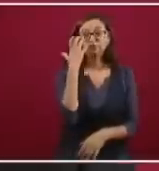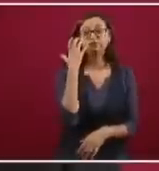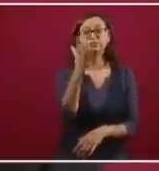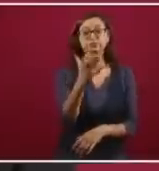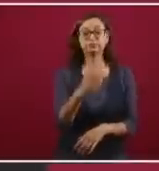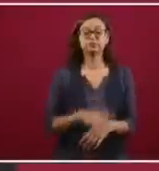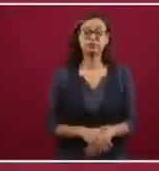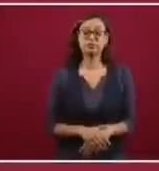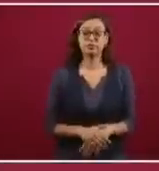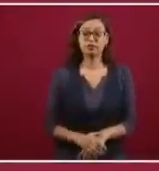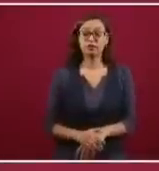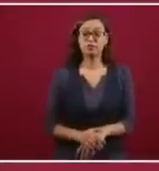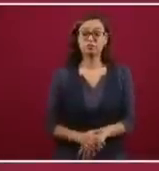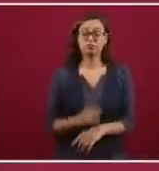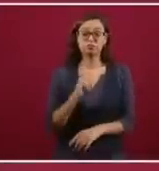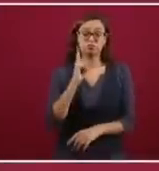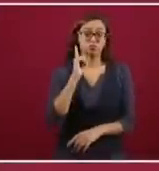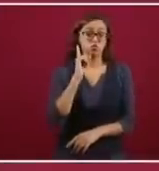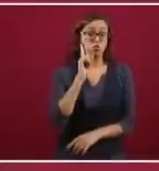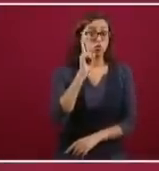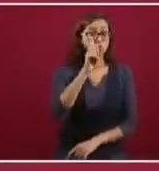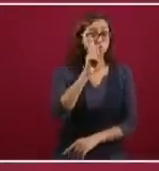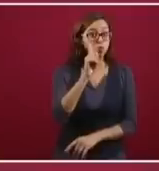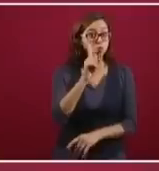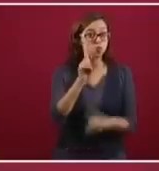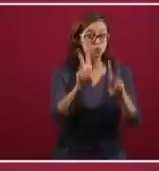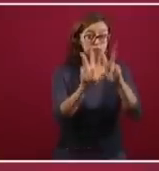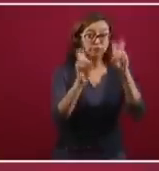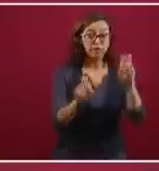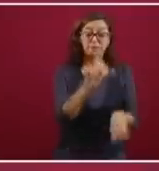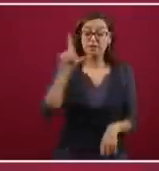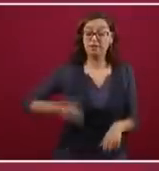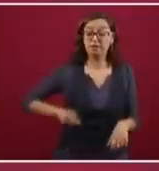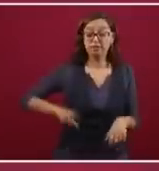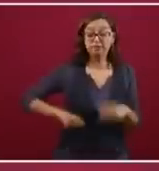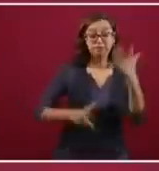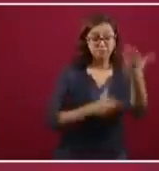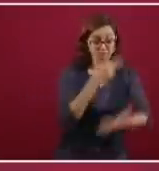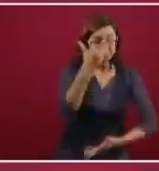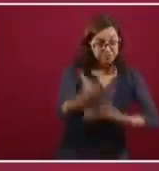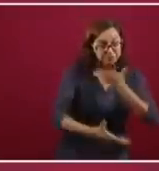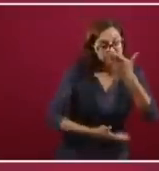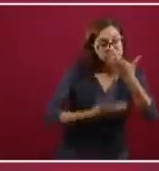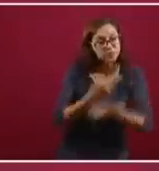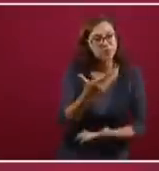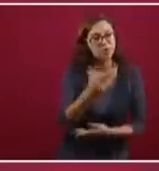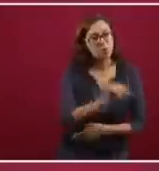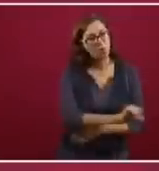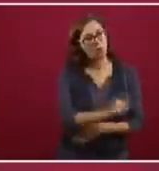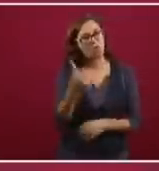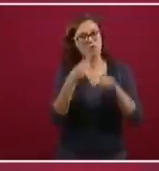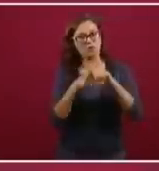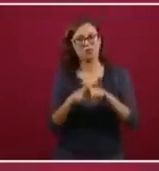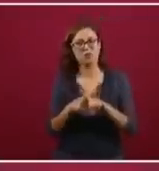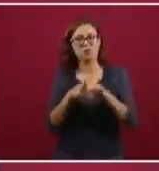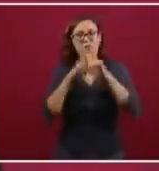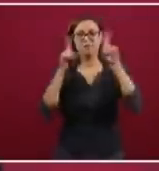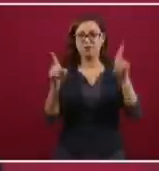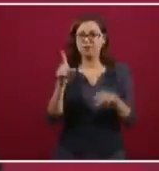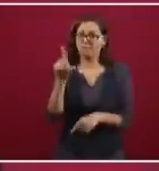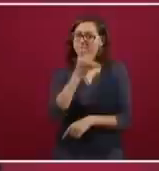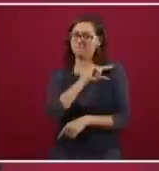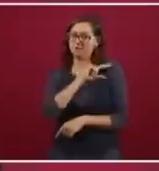la función pública, el servicio público, y otra cosa es el sector